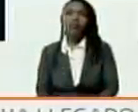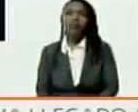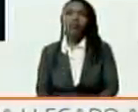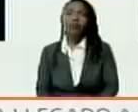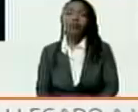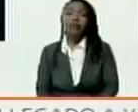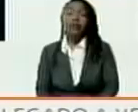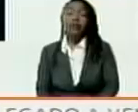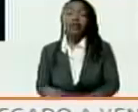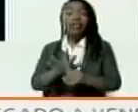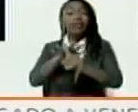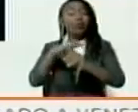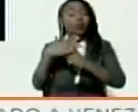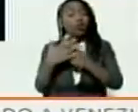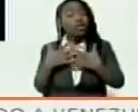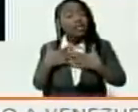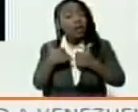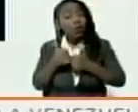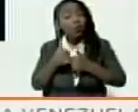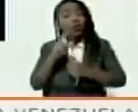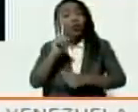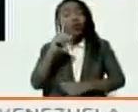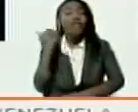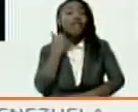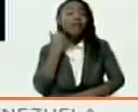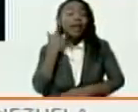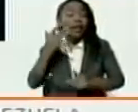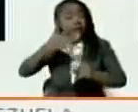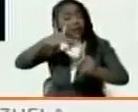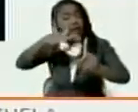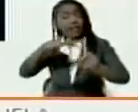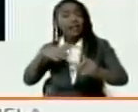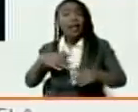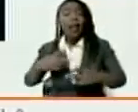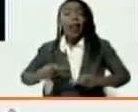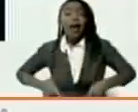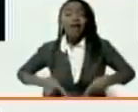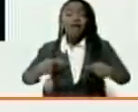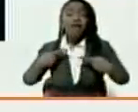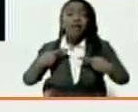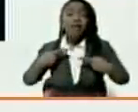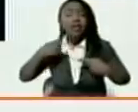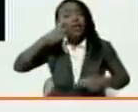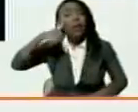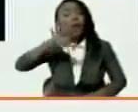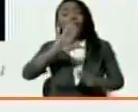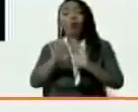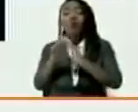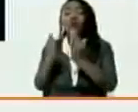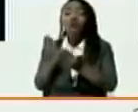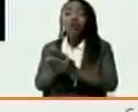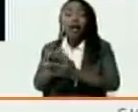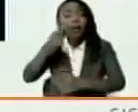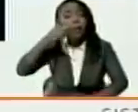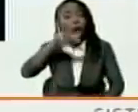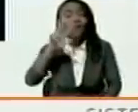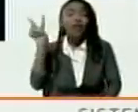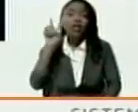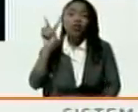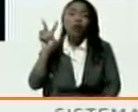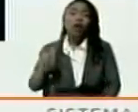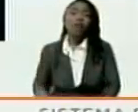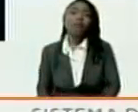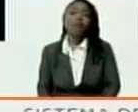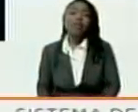Las circunstancias de salud de una pandemia que amenaza la vida de los pueblos del mundo y del pueblo de Venezuela.